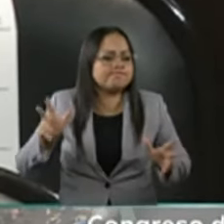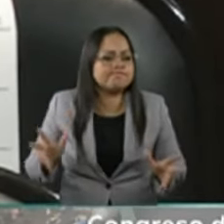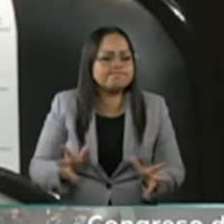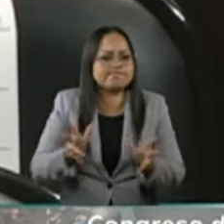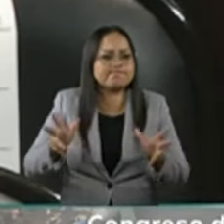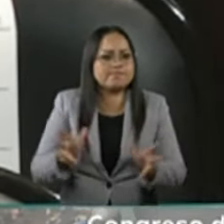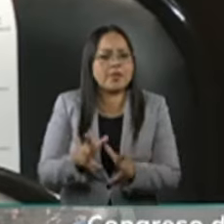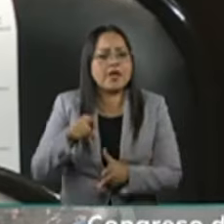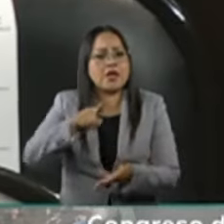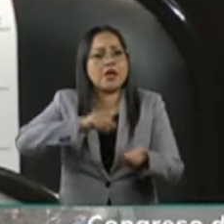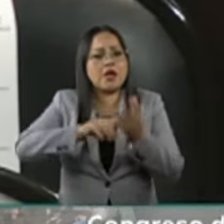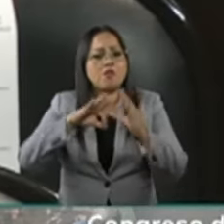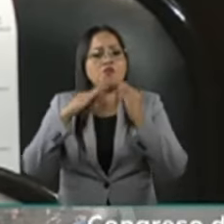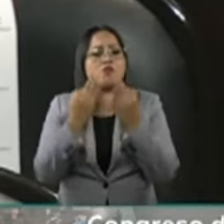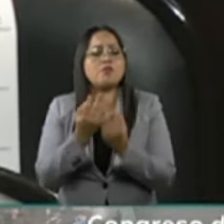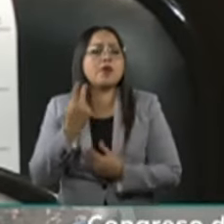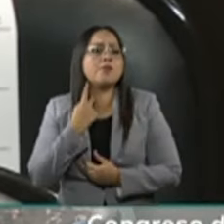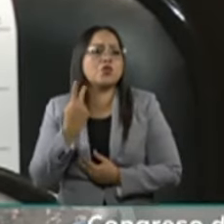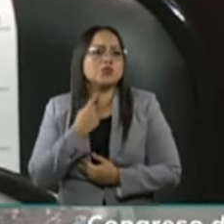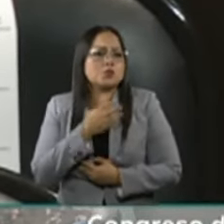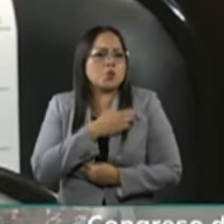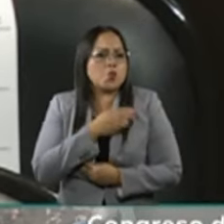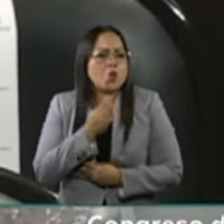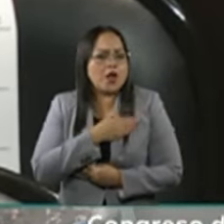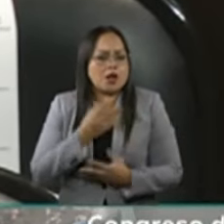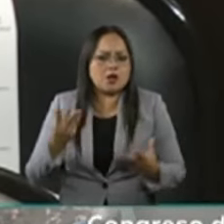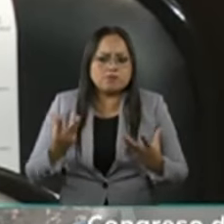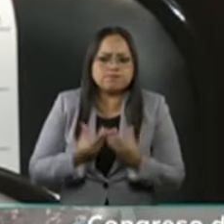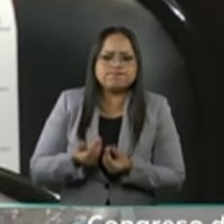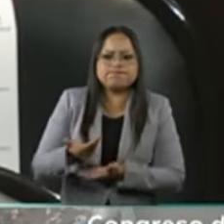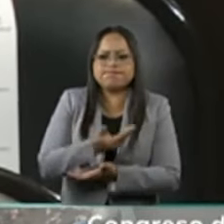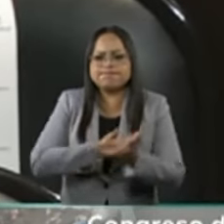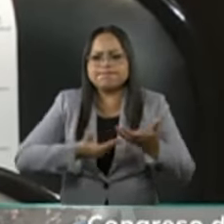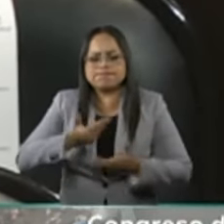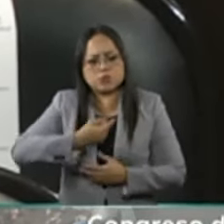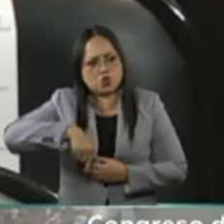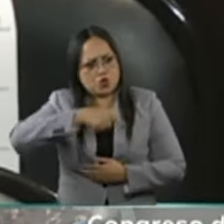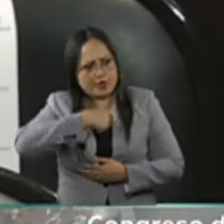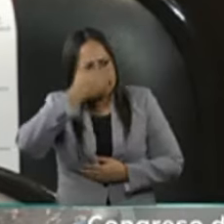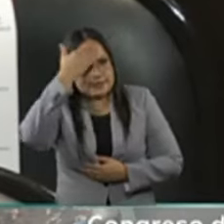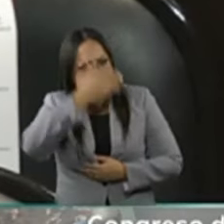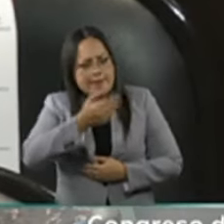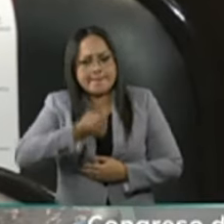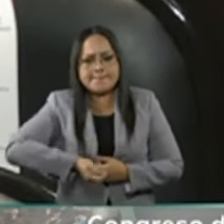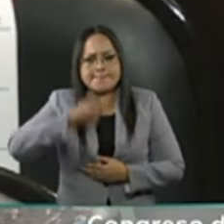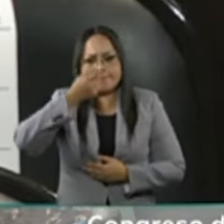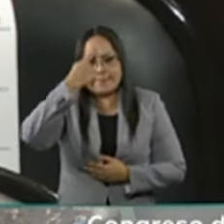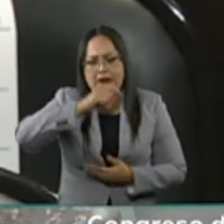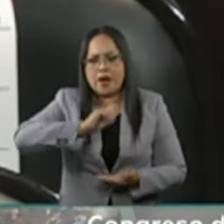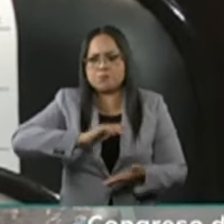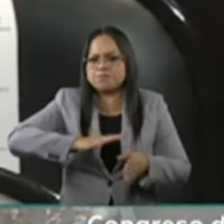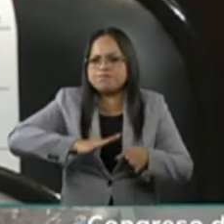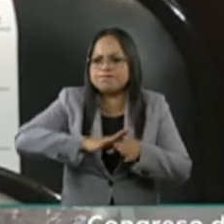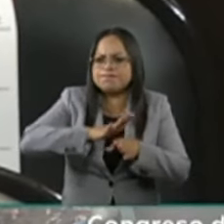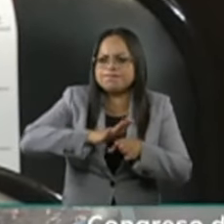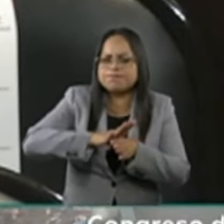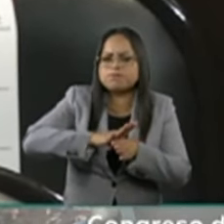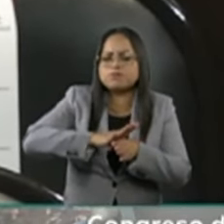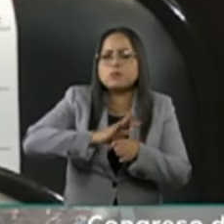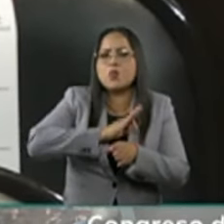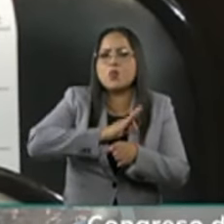política generosa, de reencuentro, de entender que los primeros pasos del cambio nos pueden